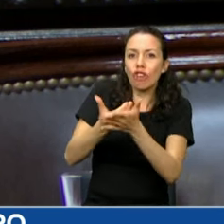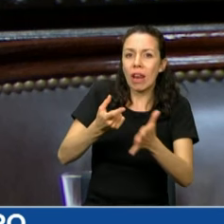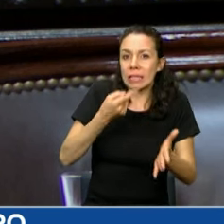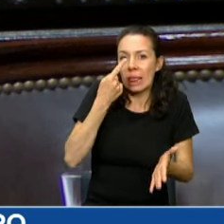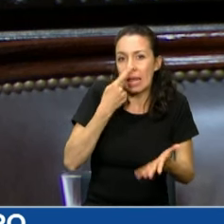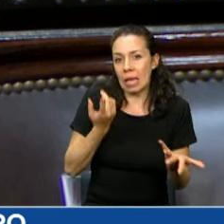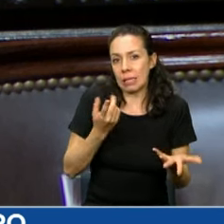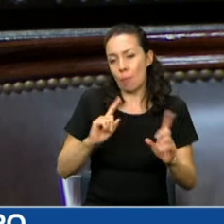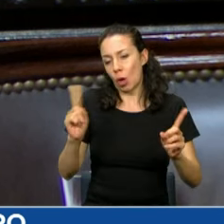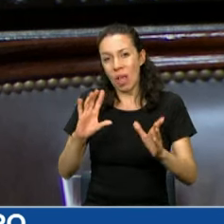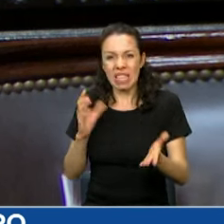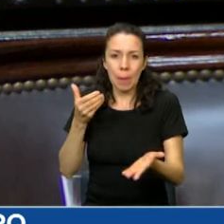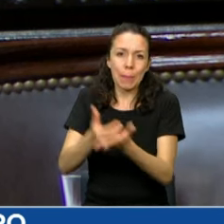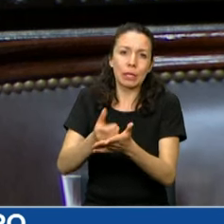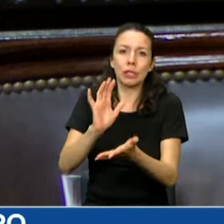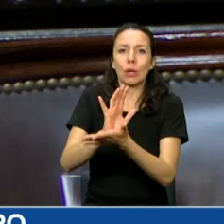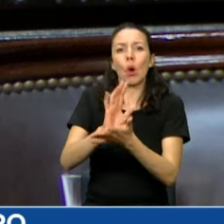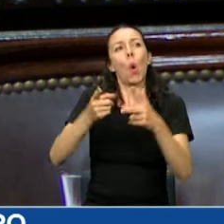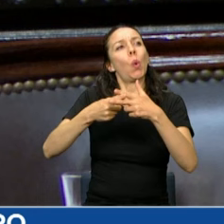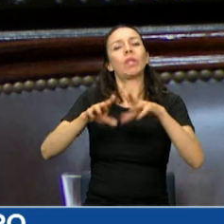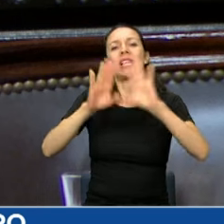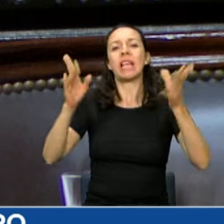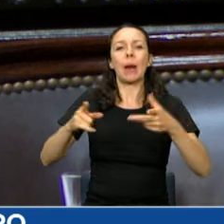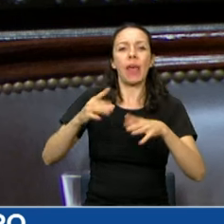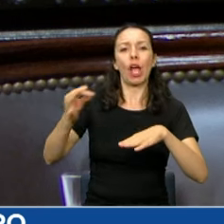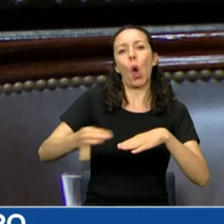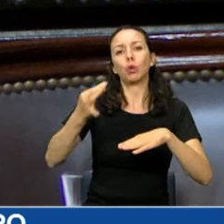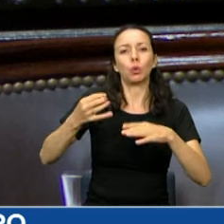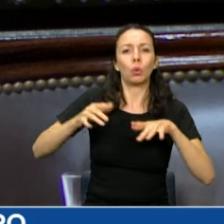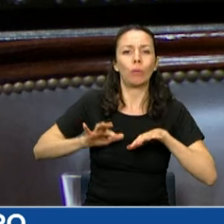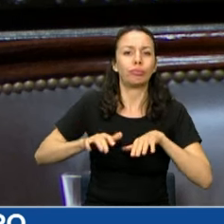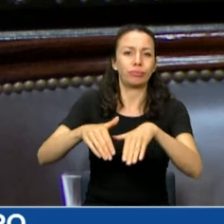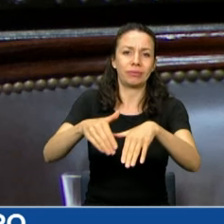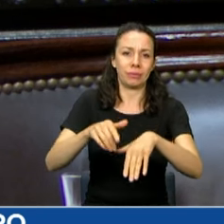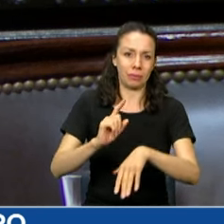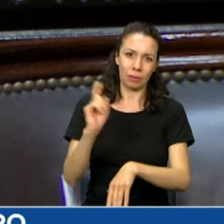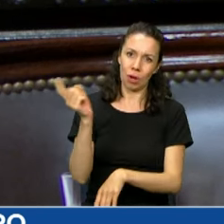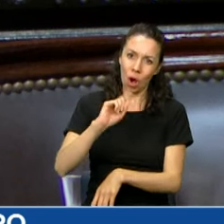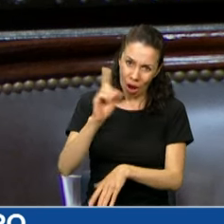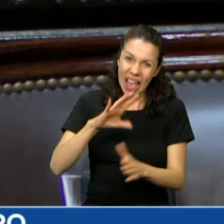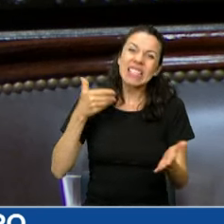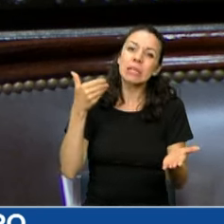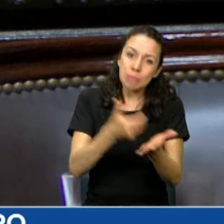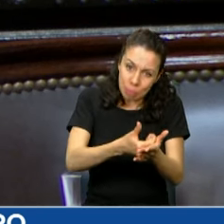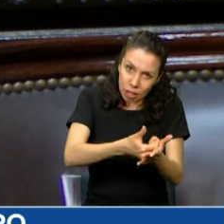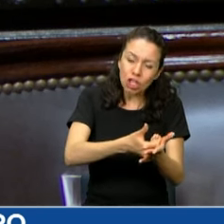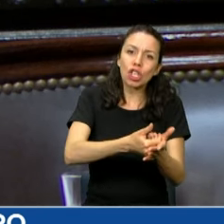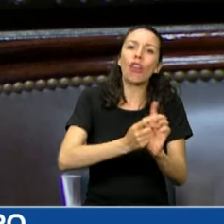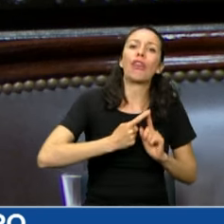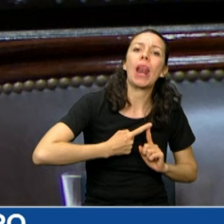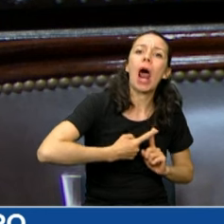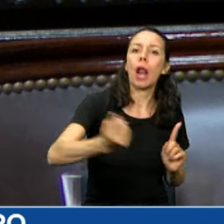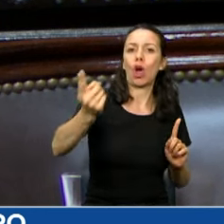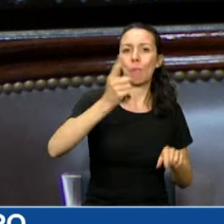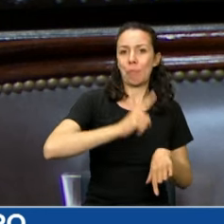en un taller de costura señores es invertir en inversiones hundidas de largo plazo para